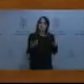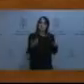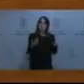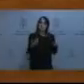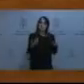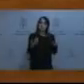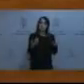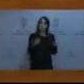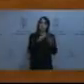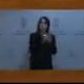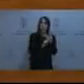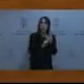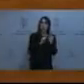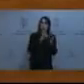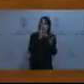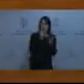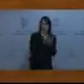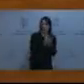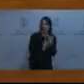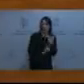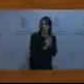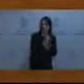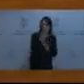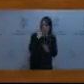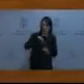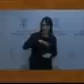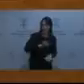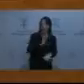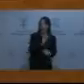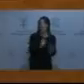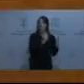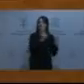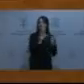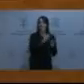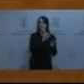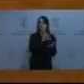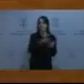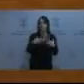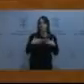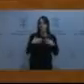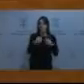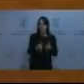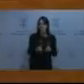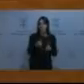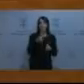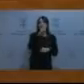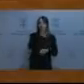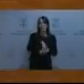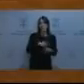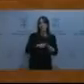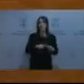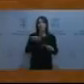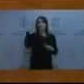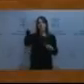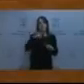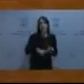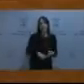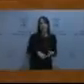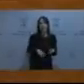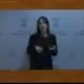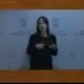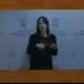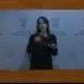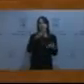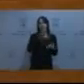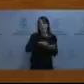este programa piloto. Y existen 6 centros de salud que se van a sumar al mismo, en Cataluña, en Navarra, en Galicia.